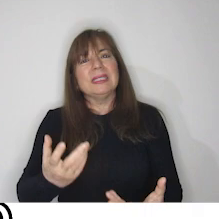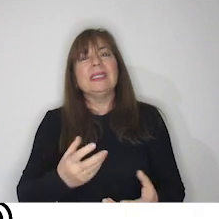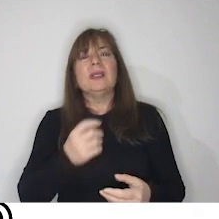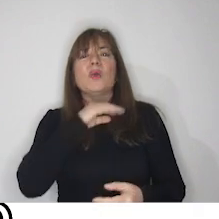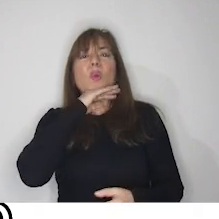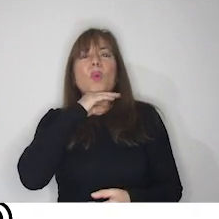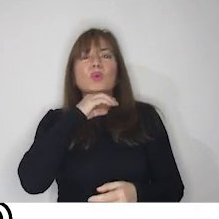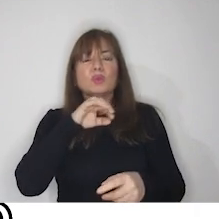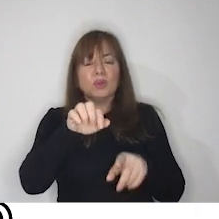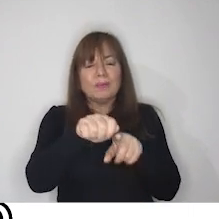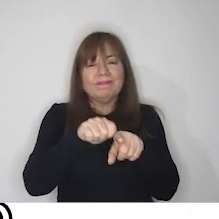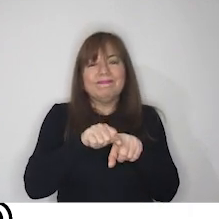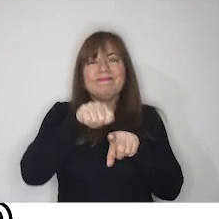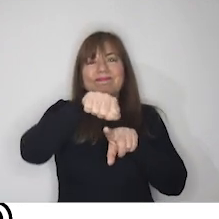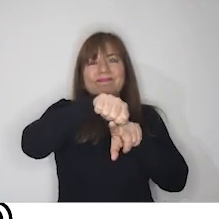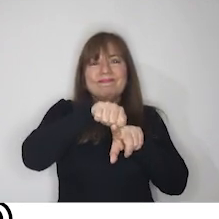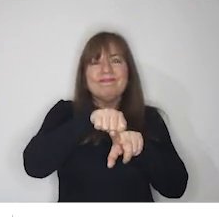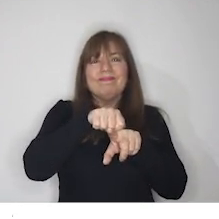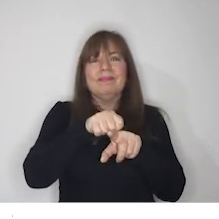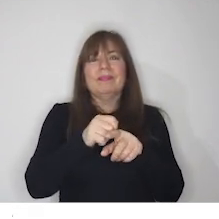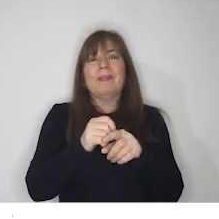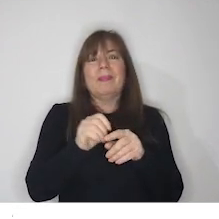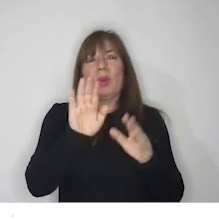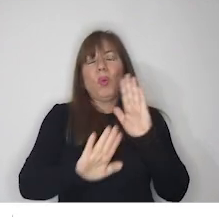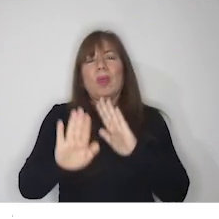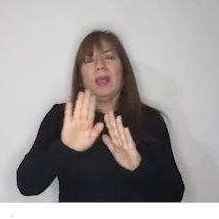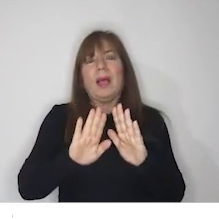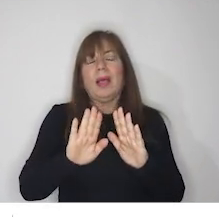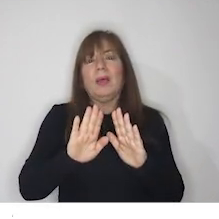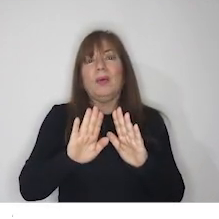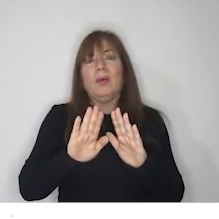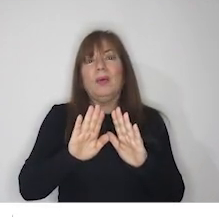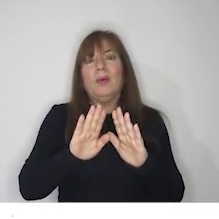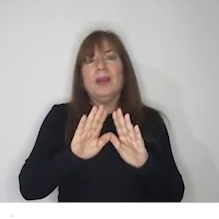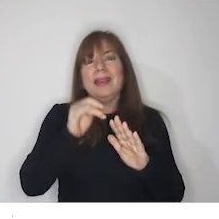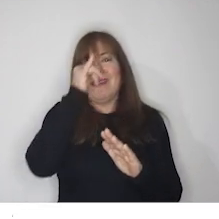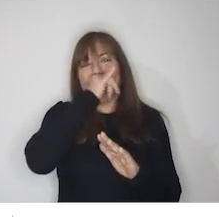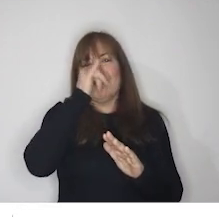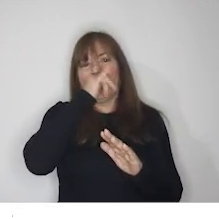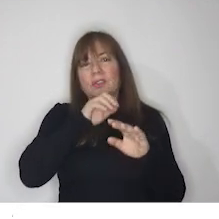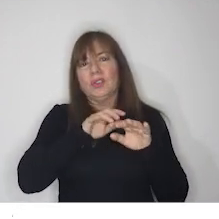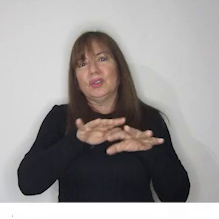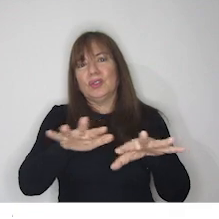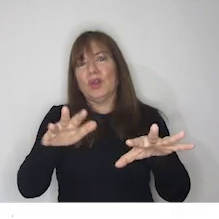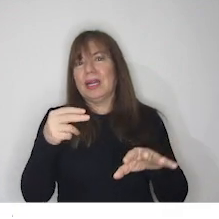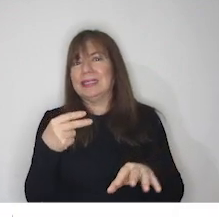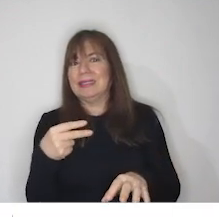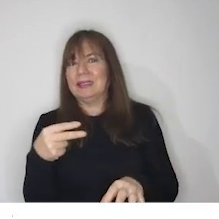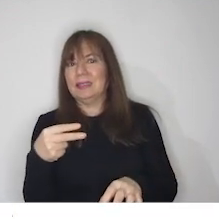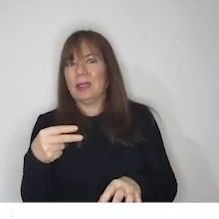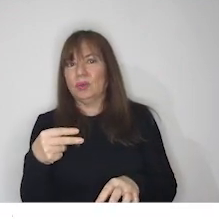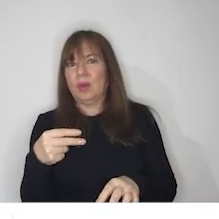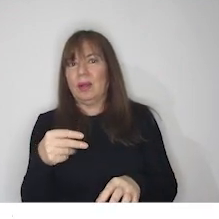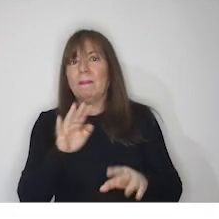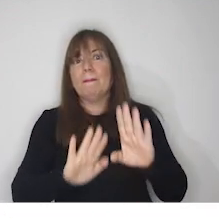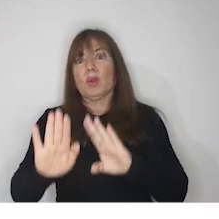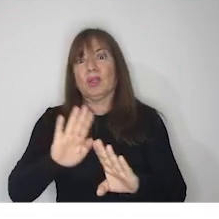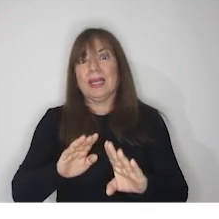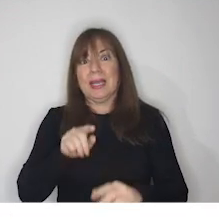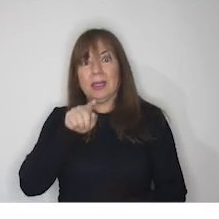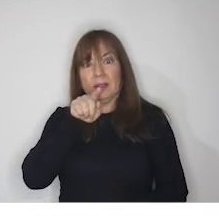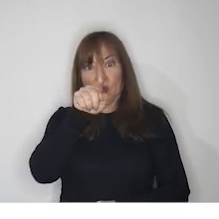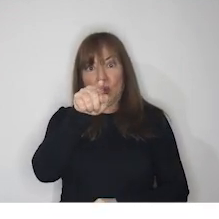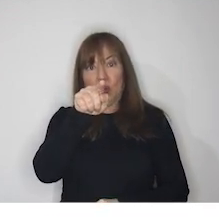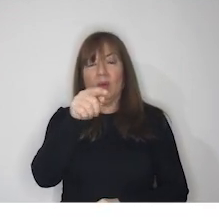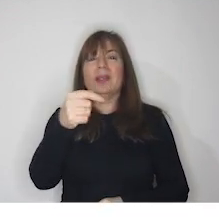métodos anticonceptivos para prevenir el embarazo adolescente y el uso de preservativos o condón para prevenir ITS, infecciones de